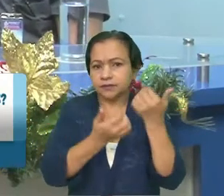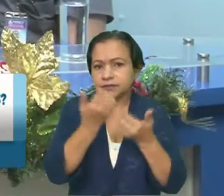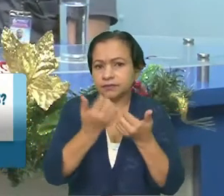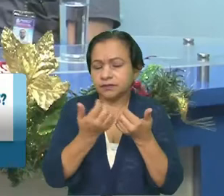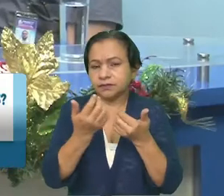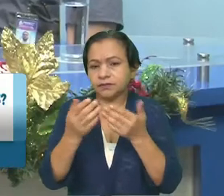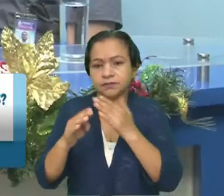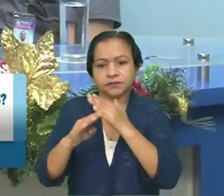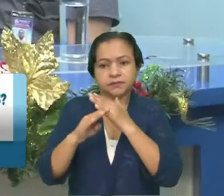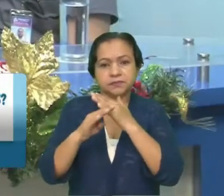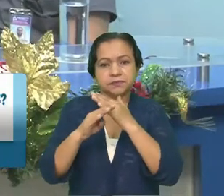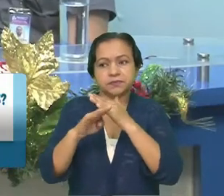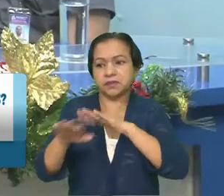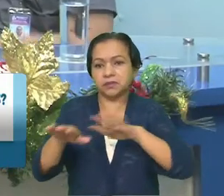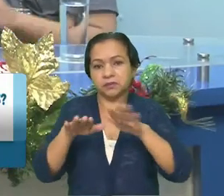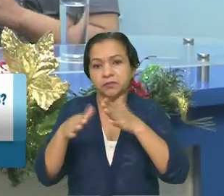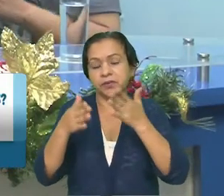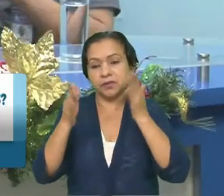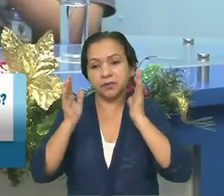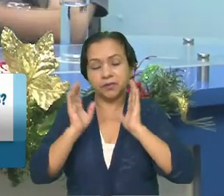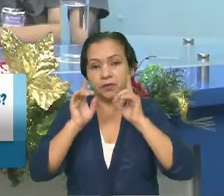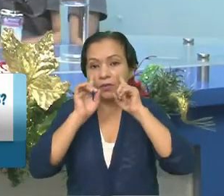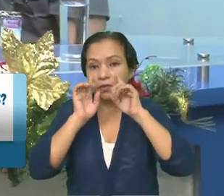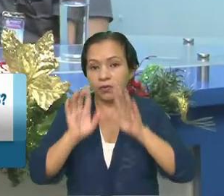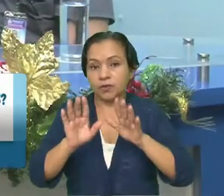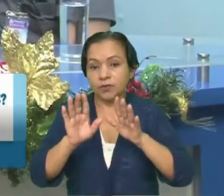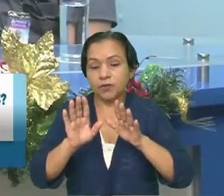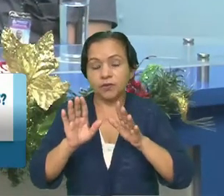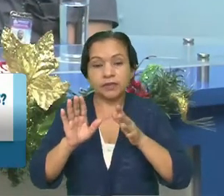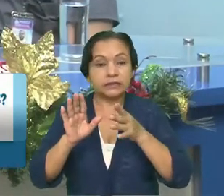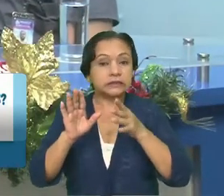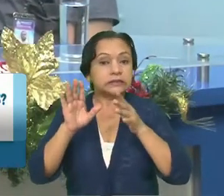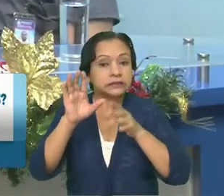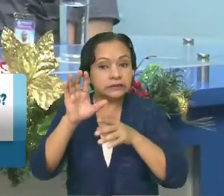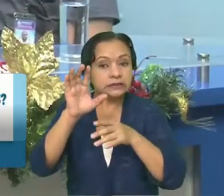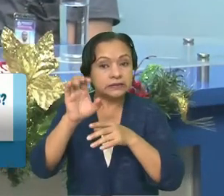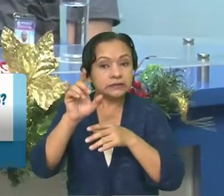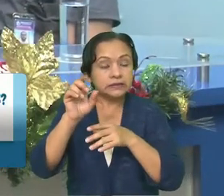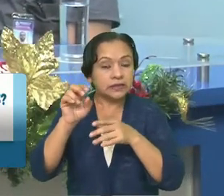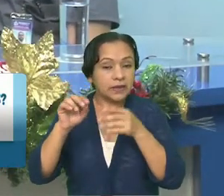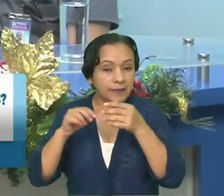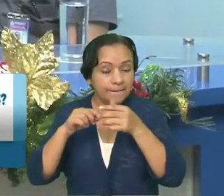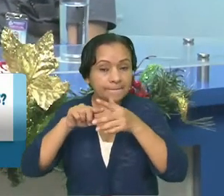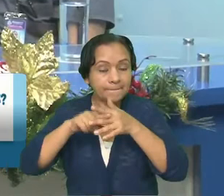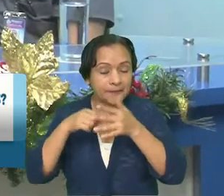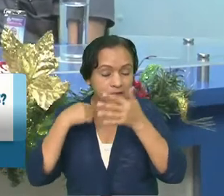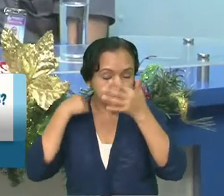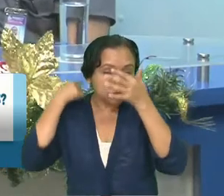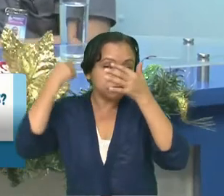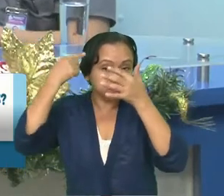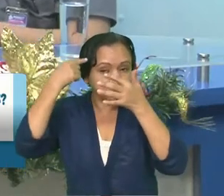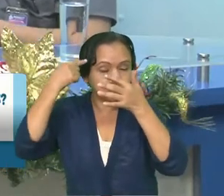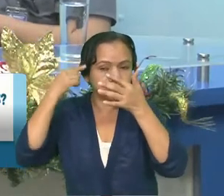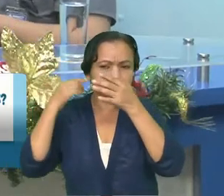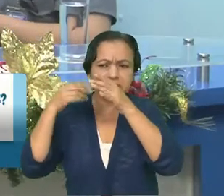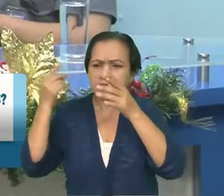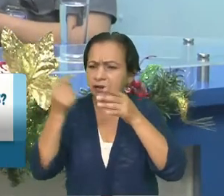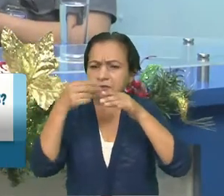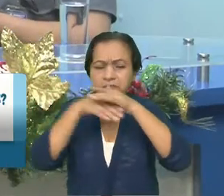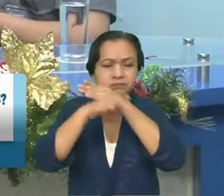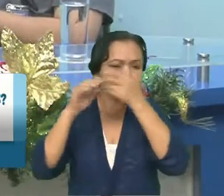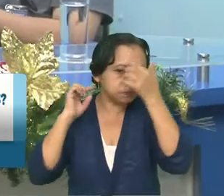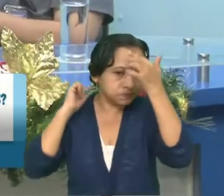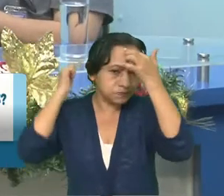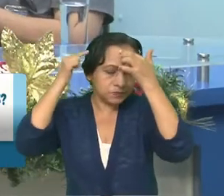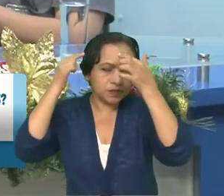autoinmune. ¿Sí? Y las células que no deberían de entrar al cerebro entran y empiezan a producir inflamación. Pues, tienen